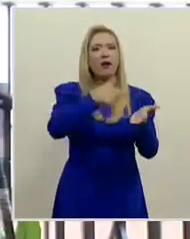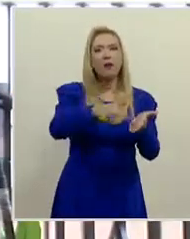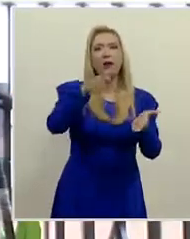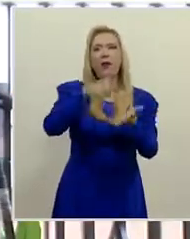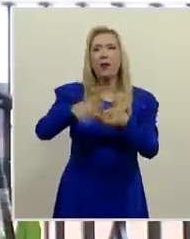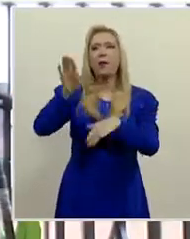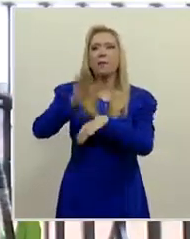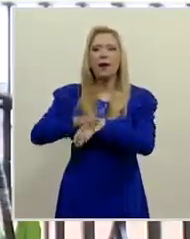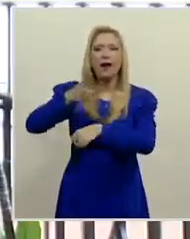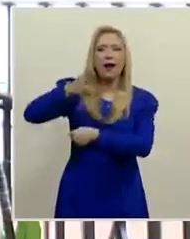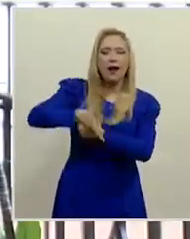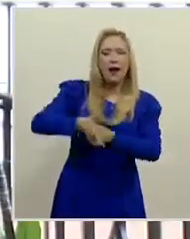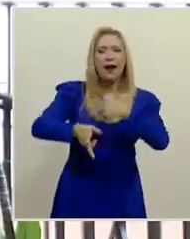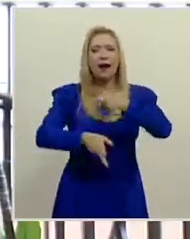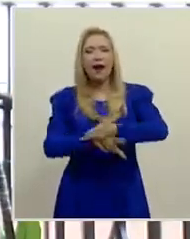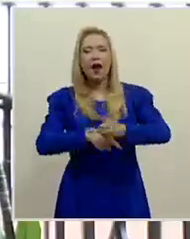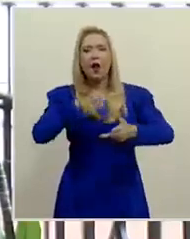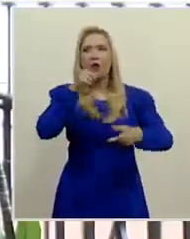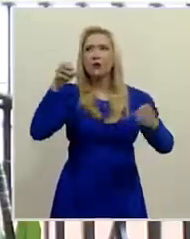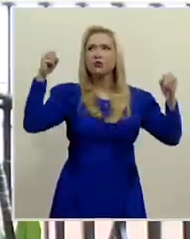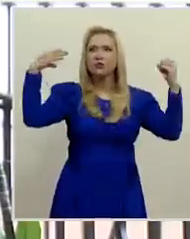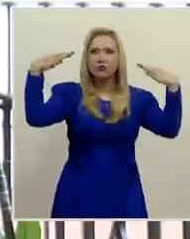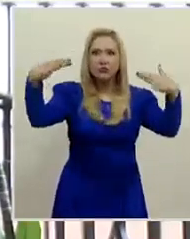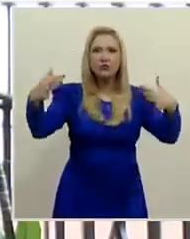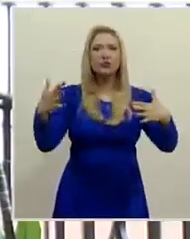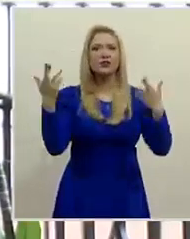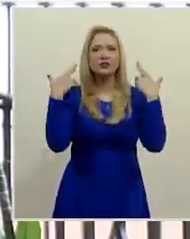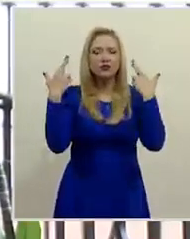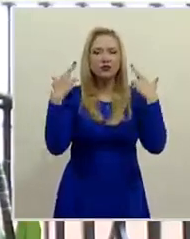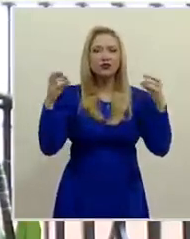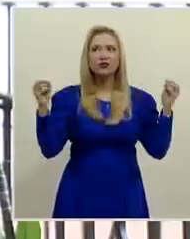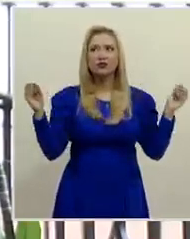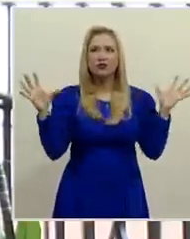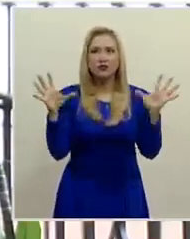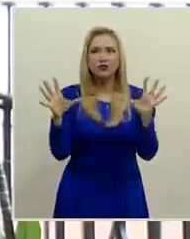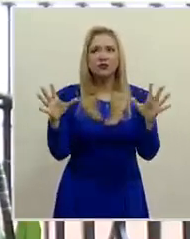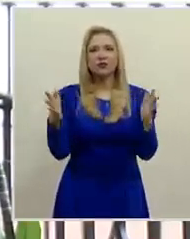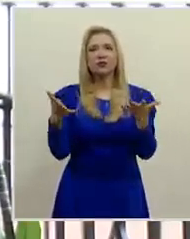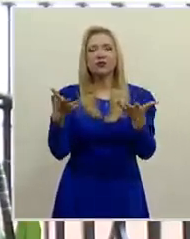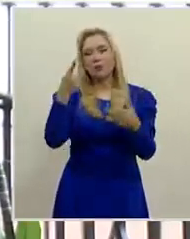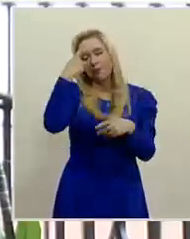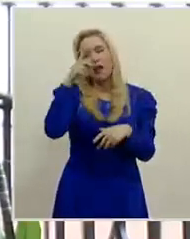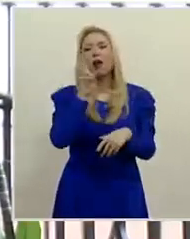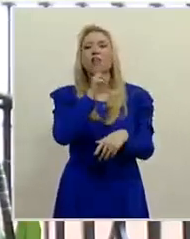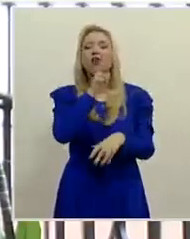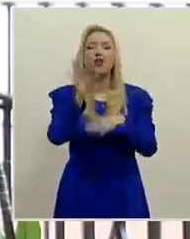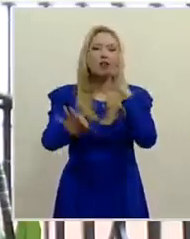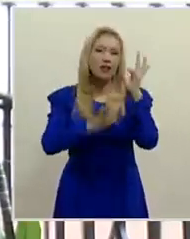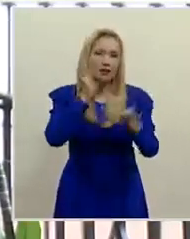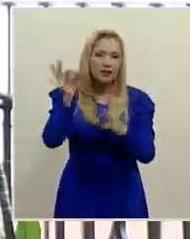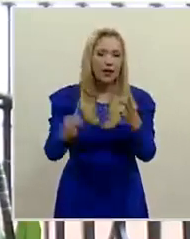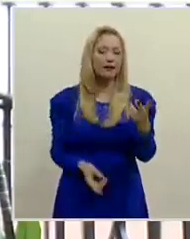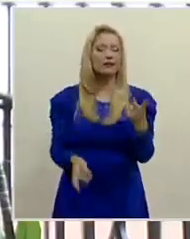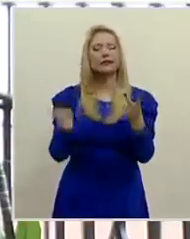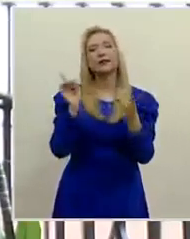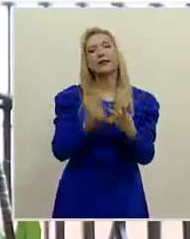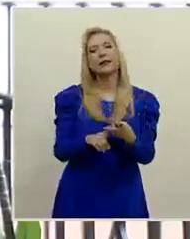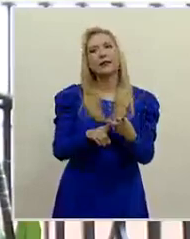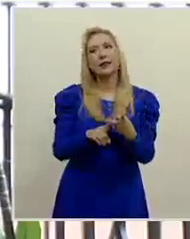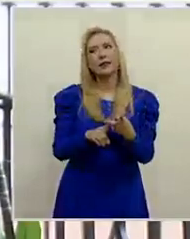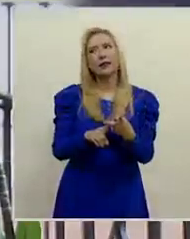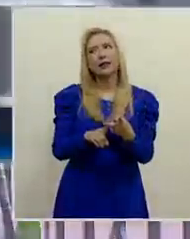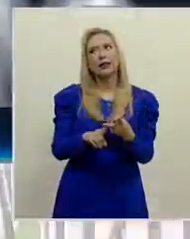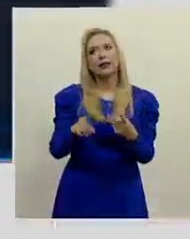equipo para empezar ya a cubrir lo que fueron eventos ya para noticias y para